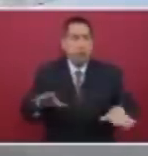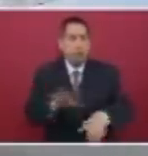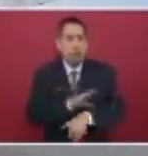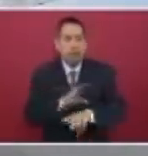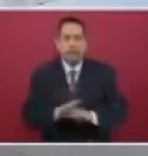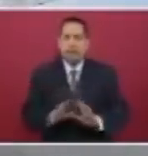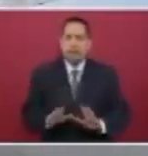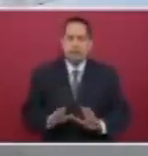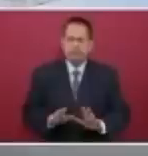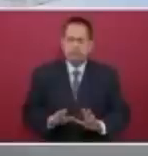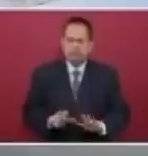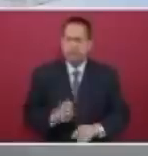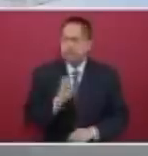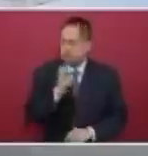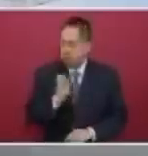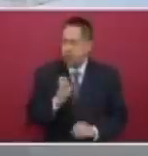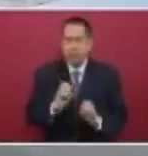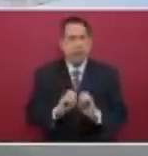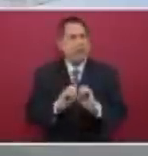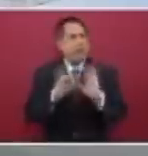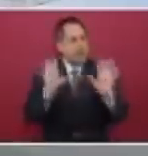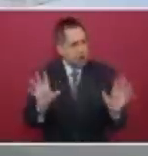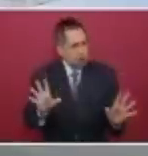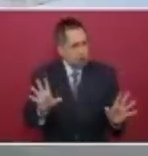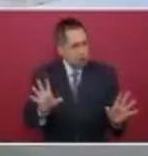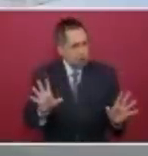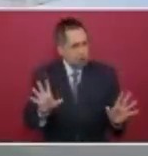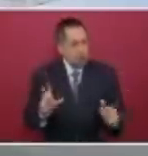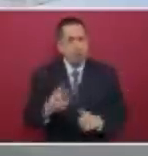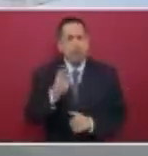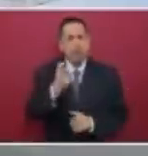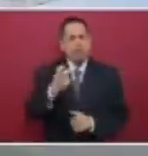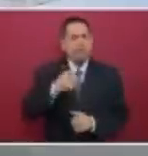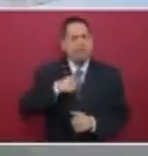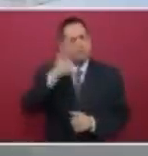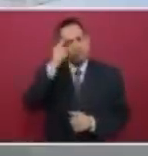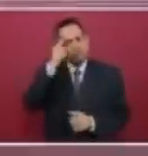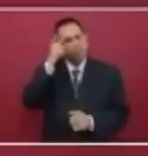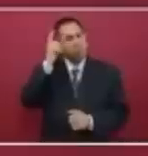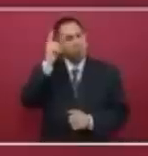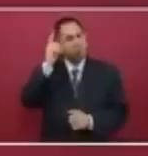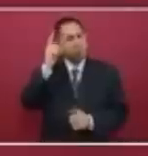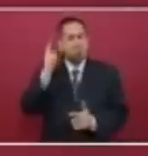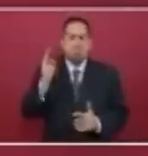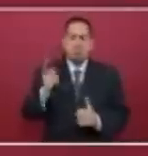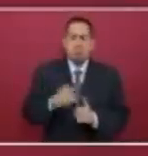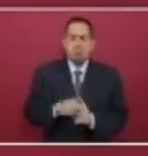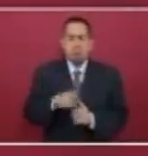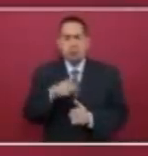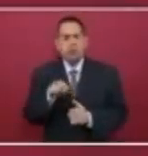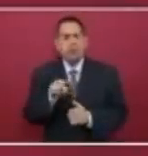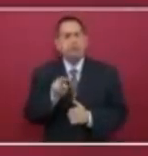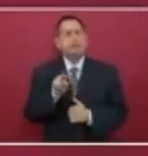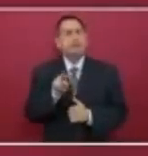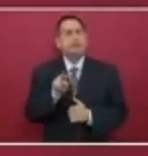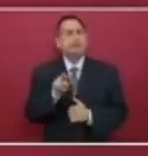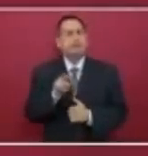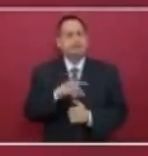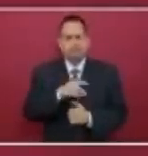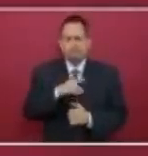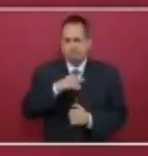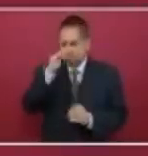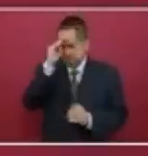claro yo espero que esto se tome en cuenta se analice